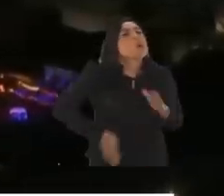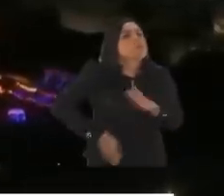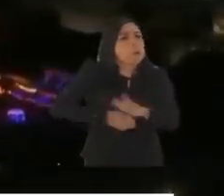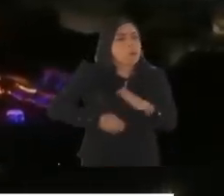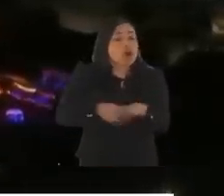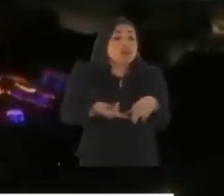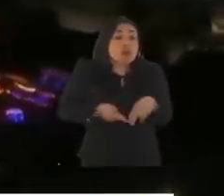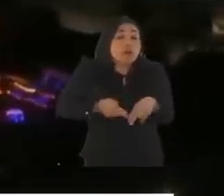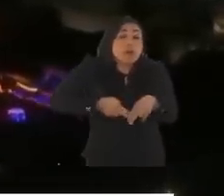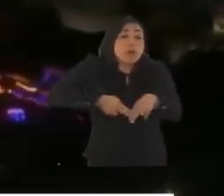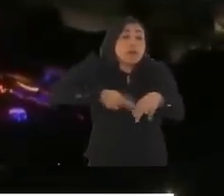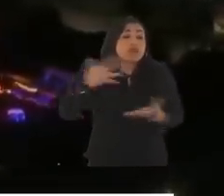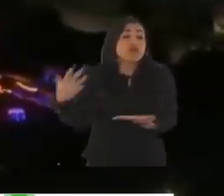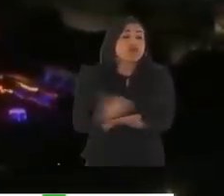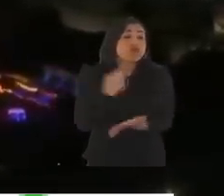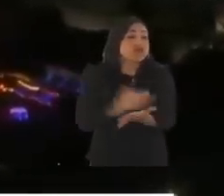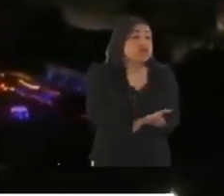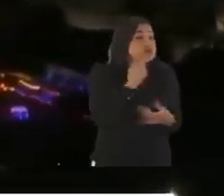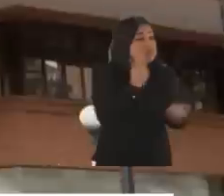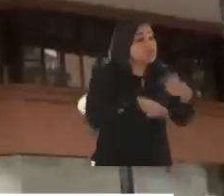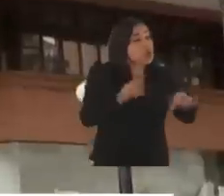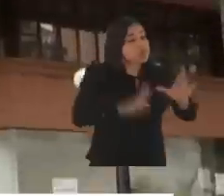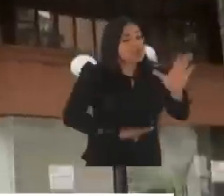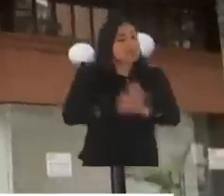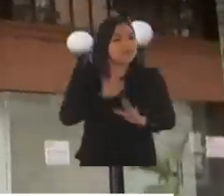continúen aumentando las ganancias económicas.